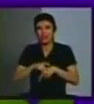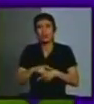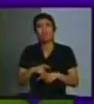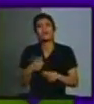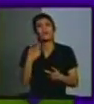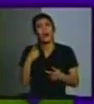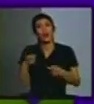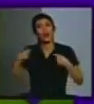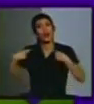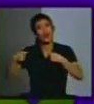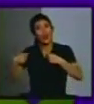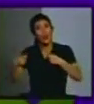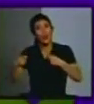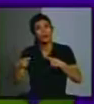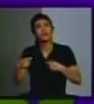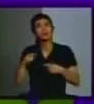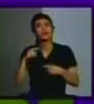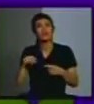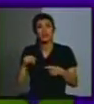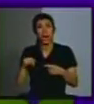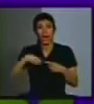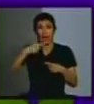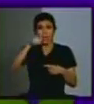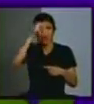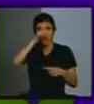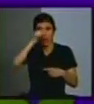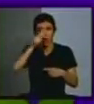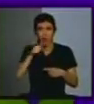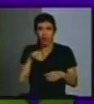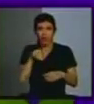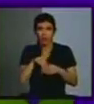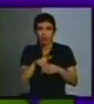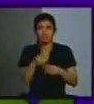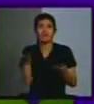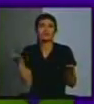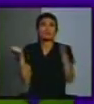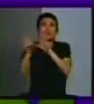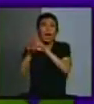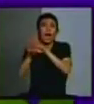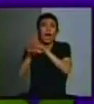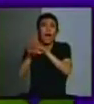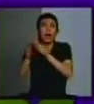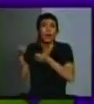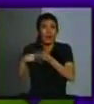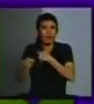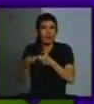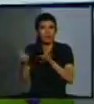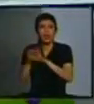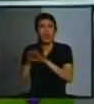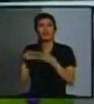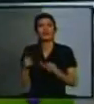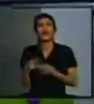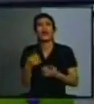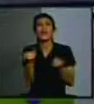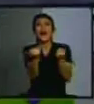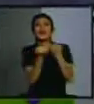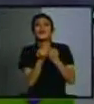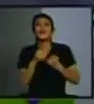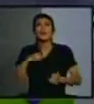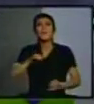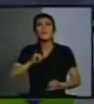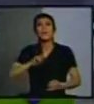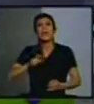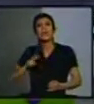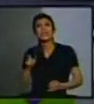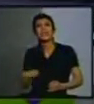del comercio, entre otras cosas, estará cerrado este domingo de elecciones. La periodista María Paz López nos va a informar desde el tradicional barrio